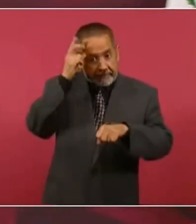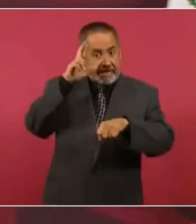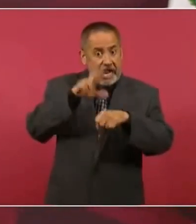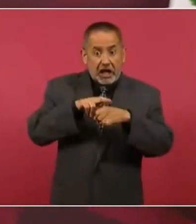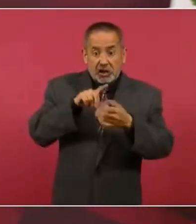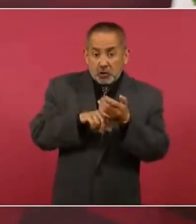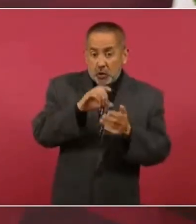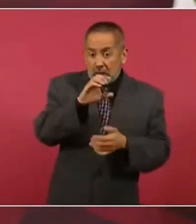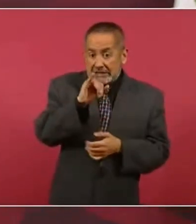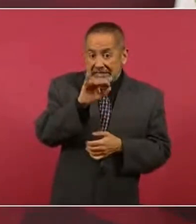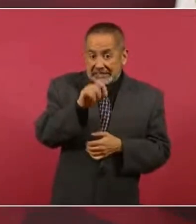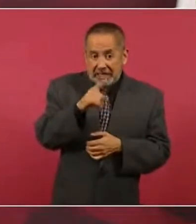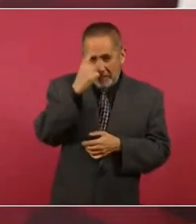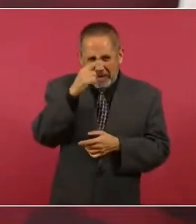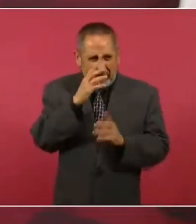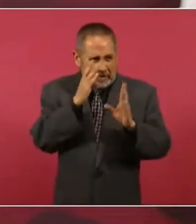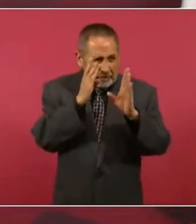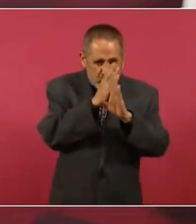inteligencia y espionaje